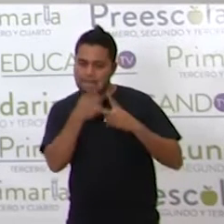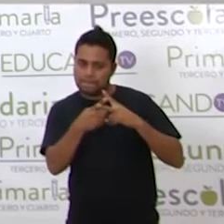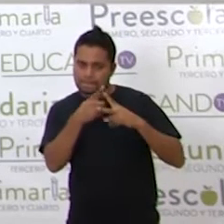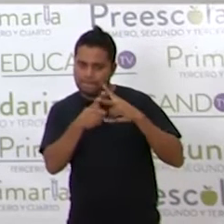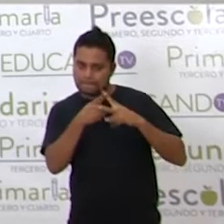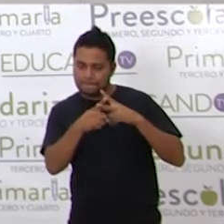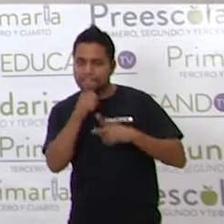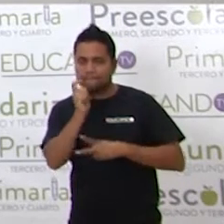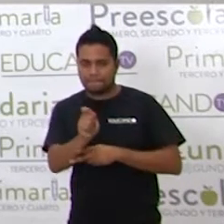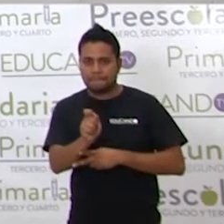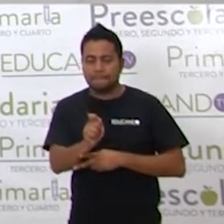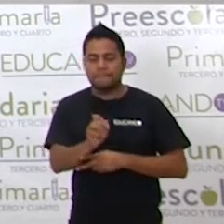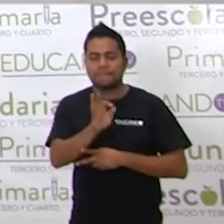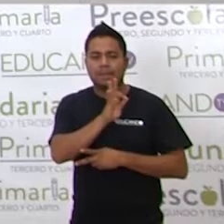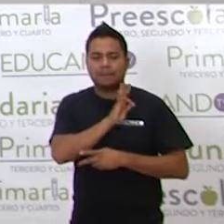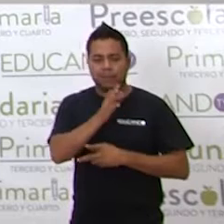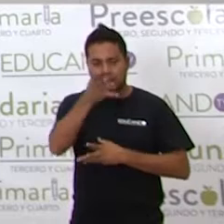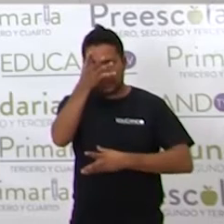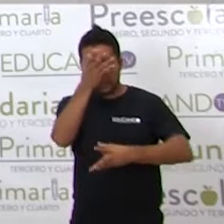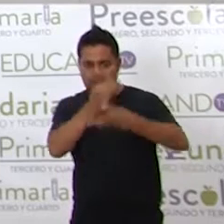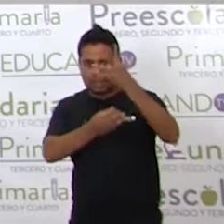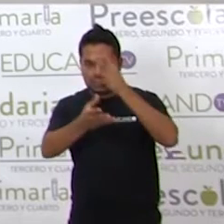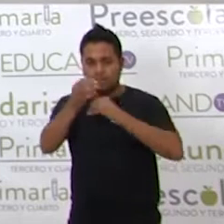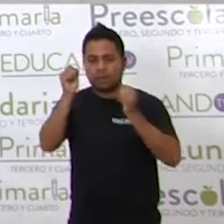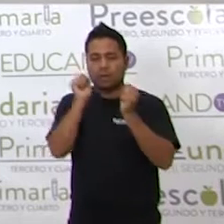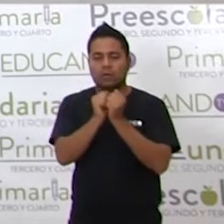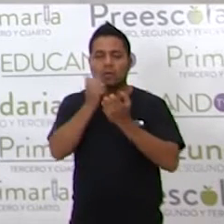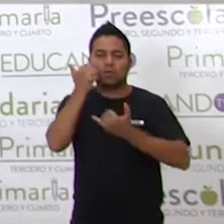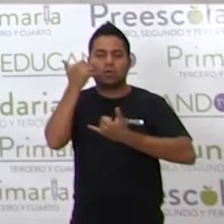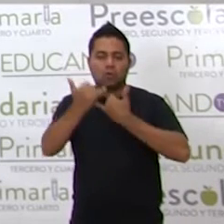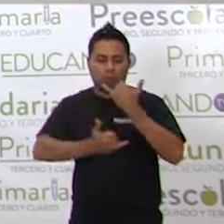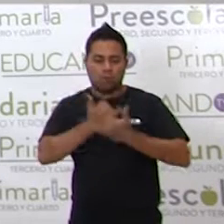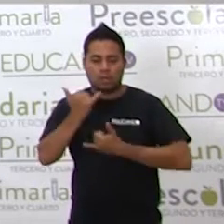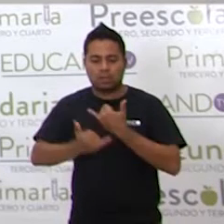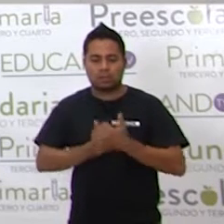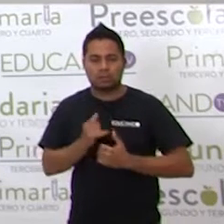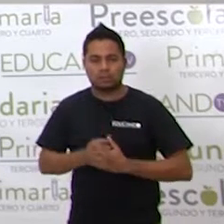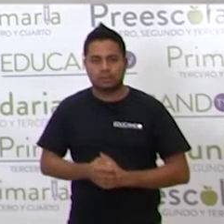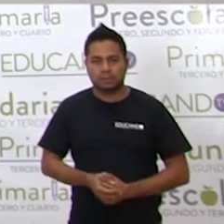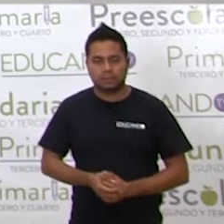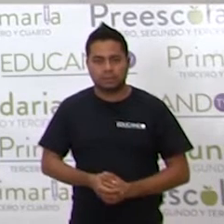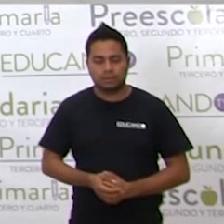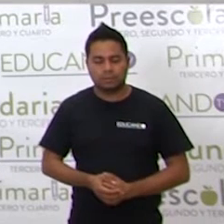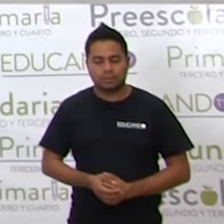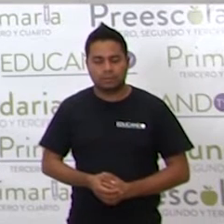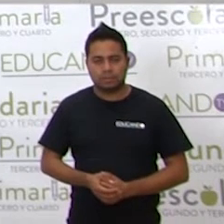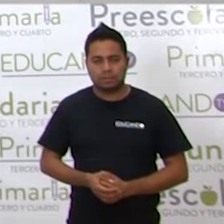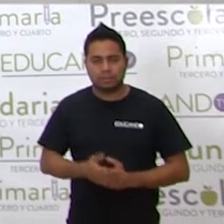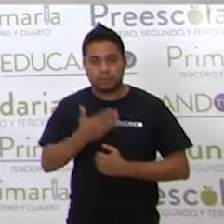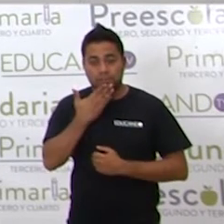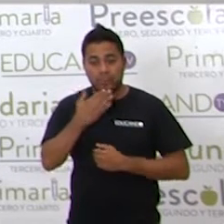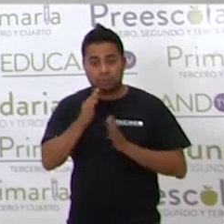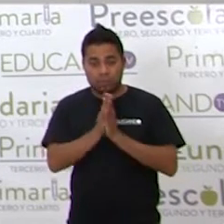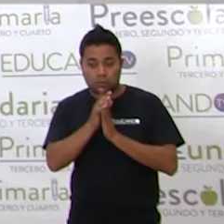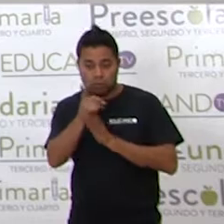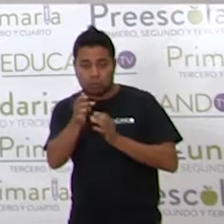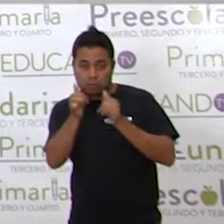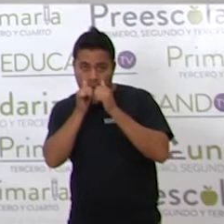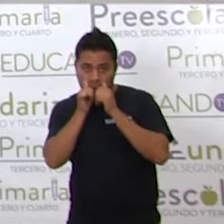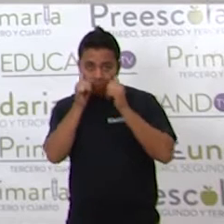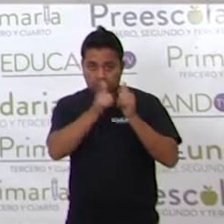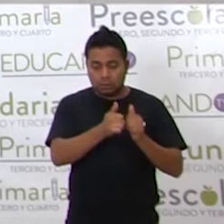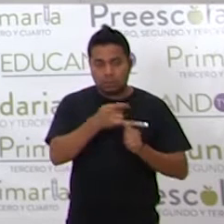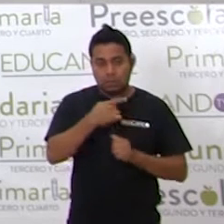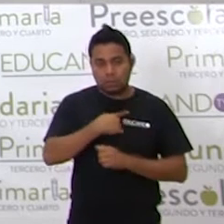nos van a, vamos a aprender con un juego. Bien, por favor, pon mucha atención. Yo